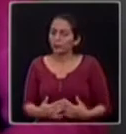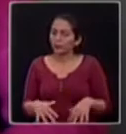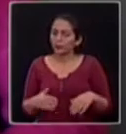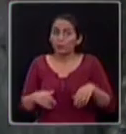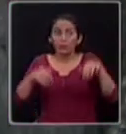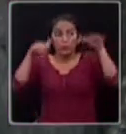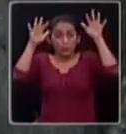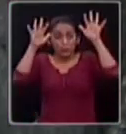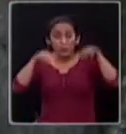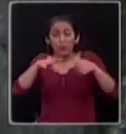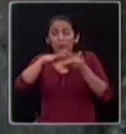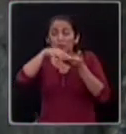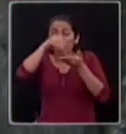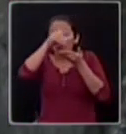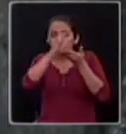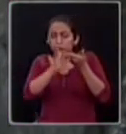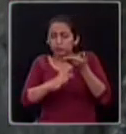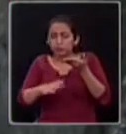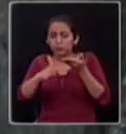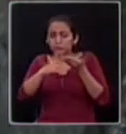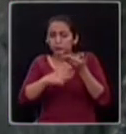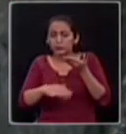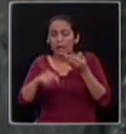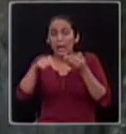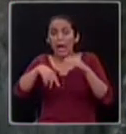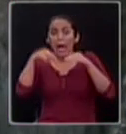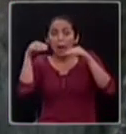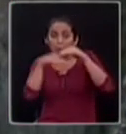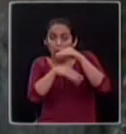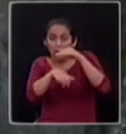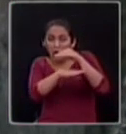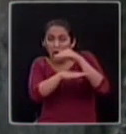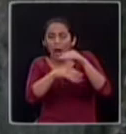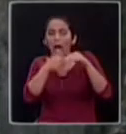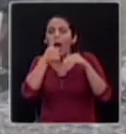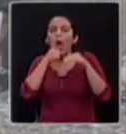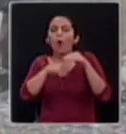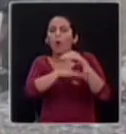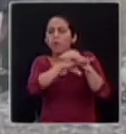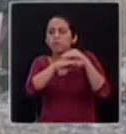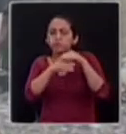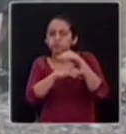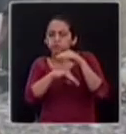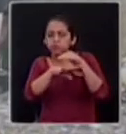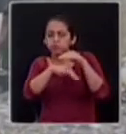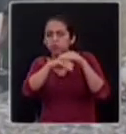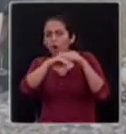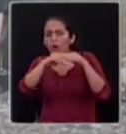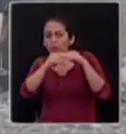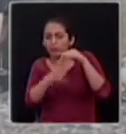temporal invernal. En la zona existe una saturación de agua subterránea que mantiene activo el deslizamiento